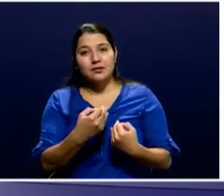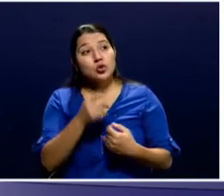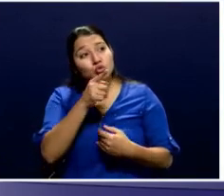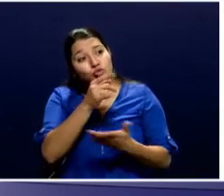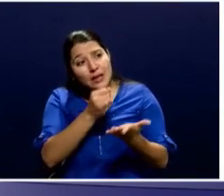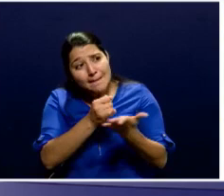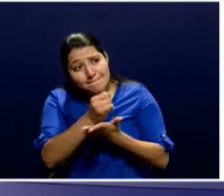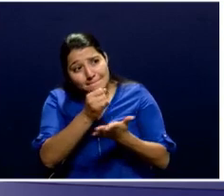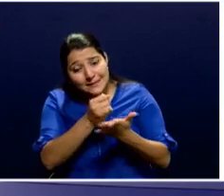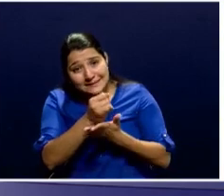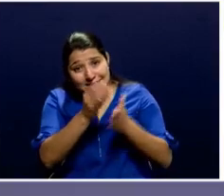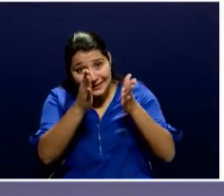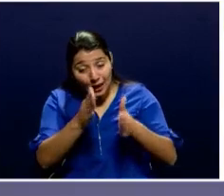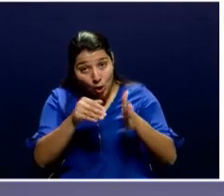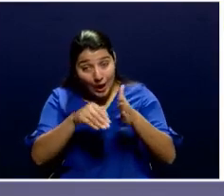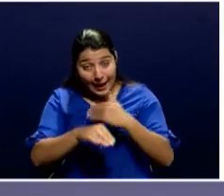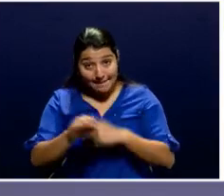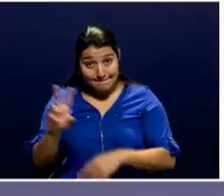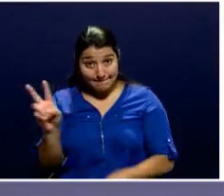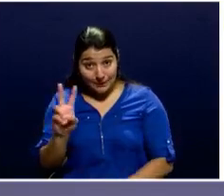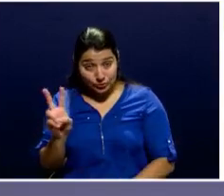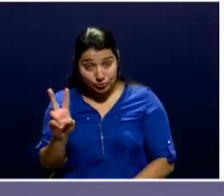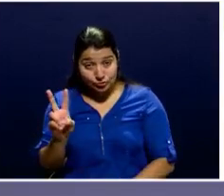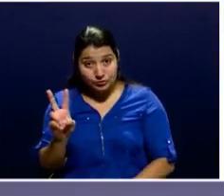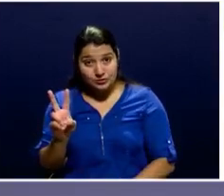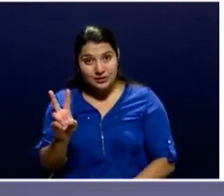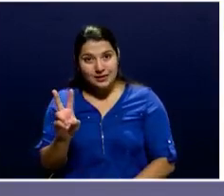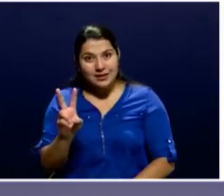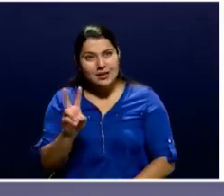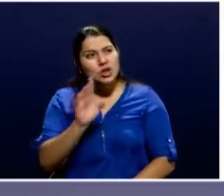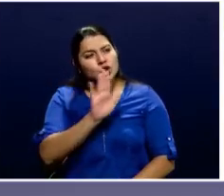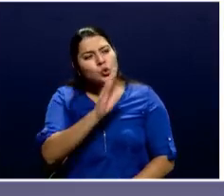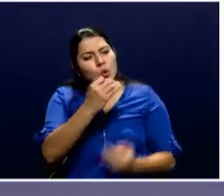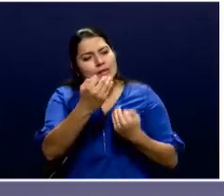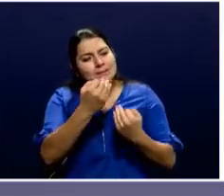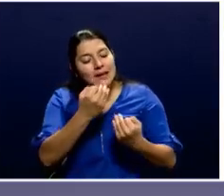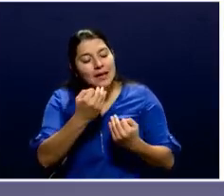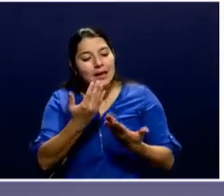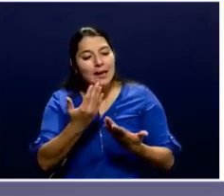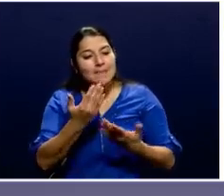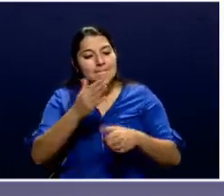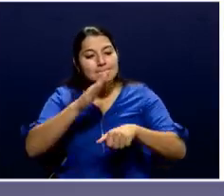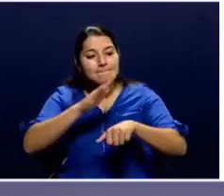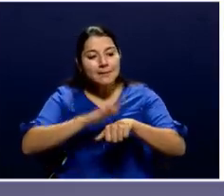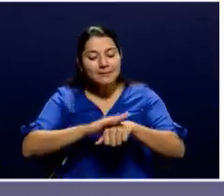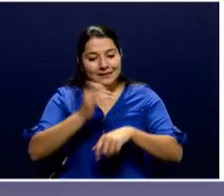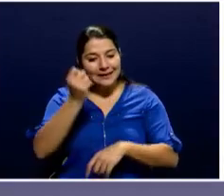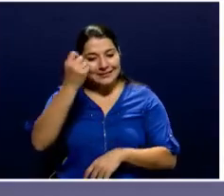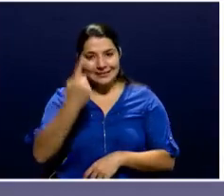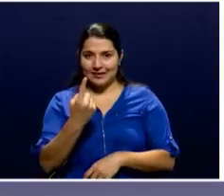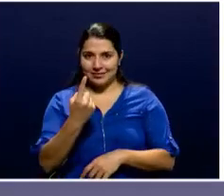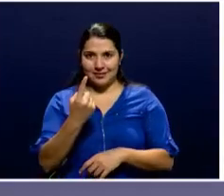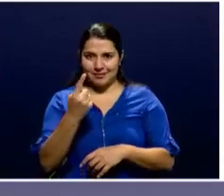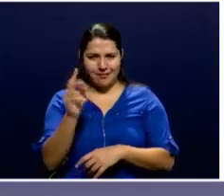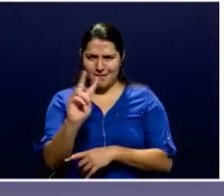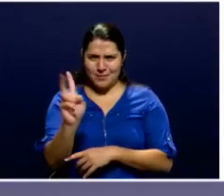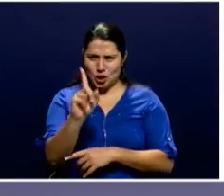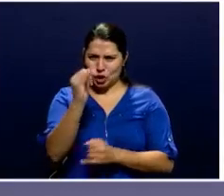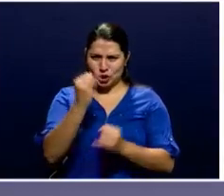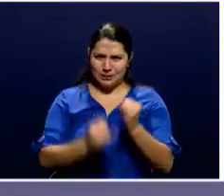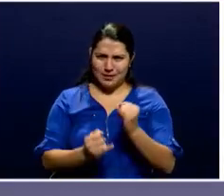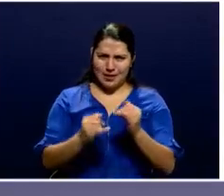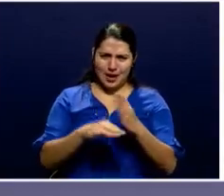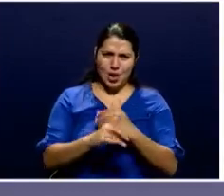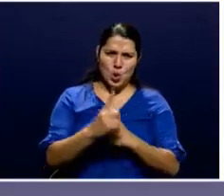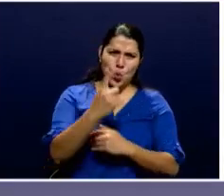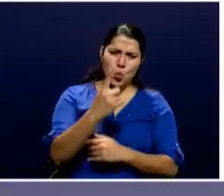investigador en virología médica, nos da todas las pistas de que esto no va a terminar en una, ni en 2, ni en